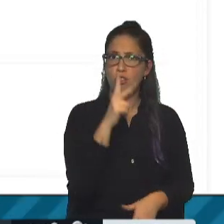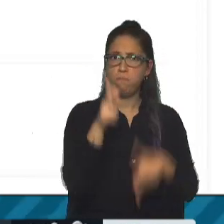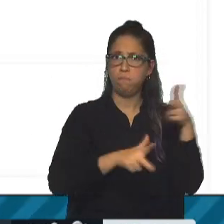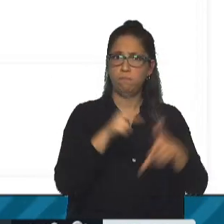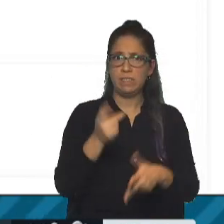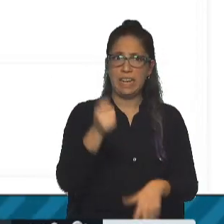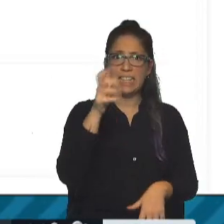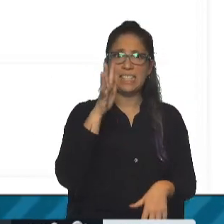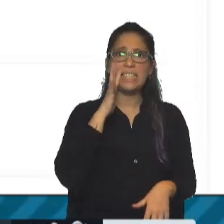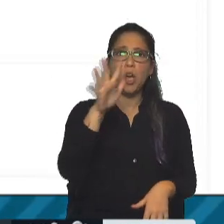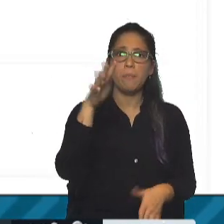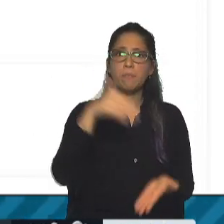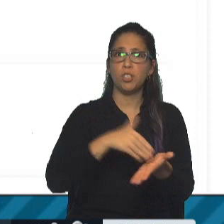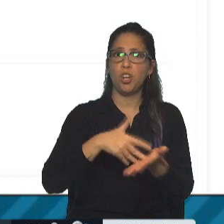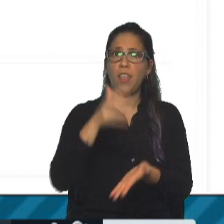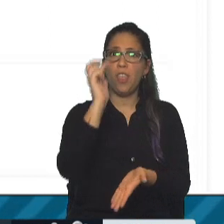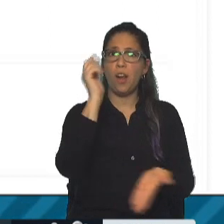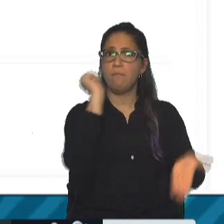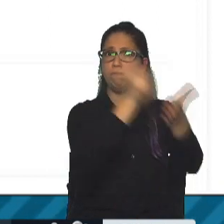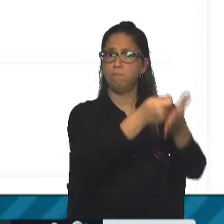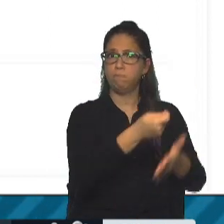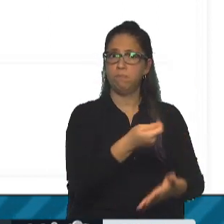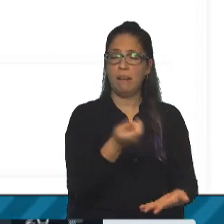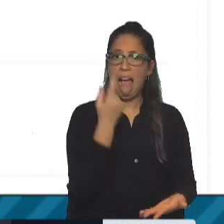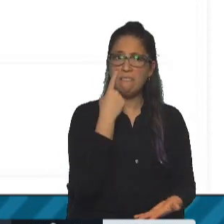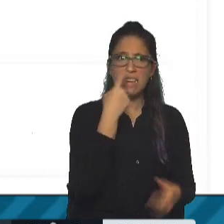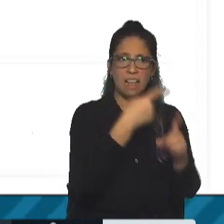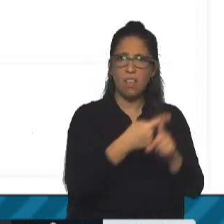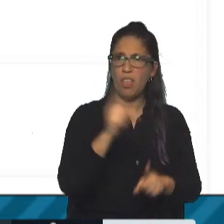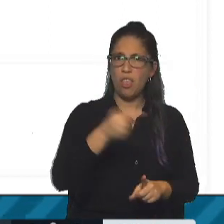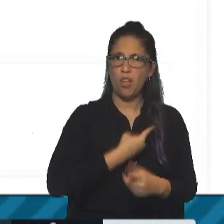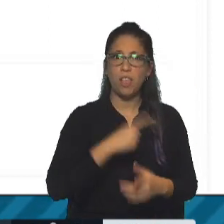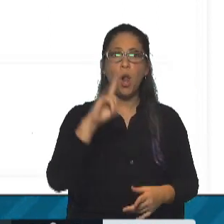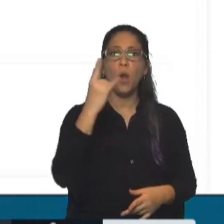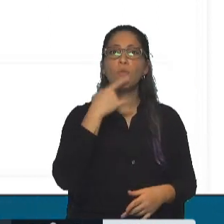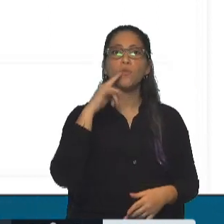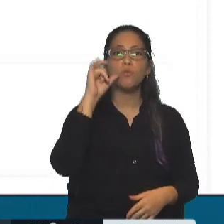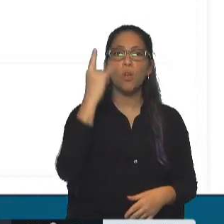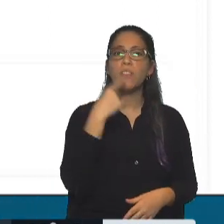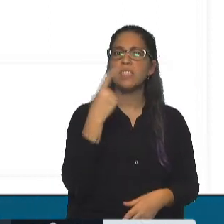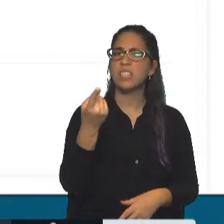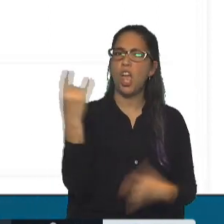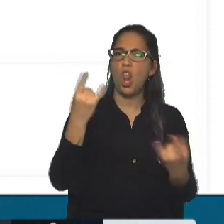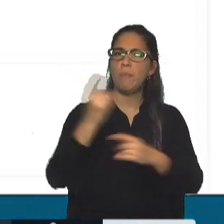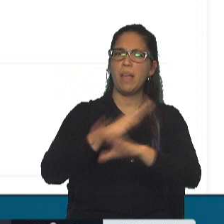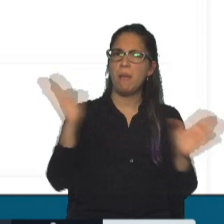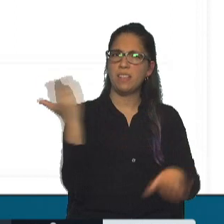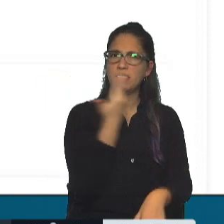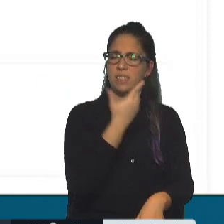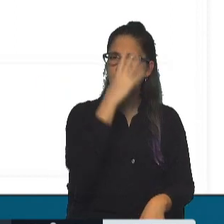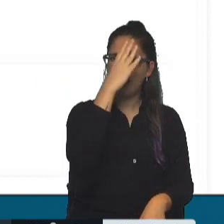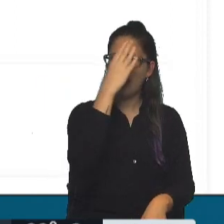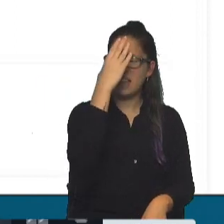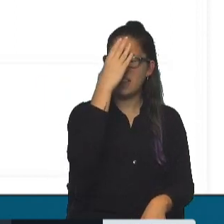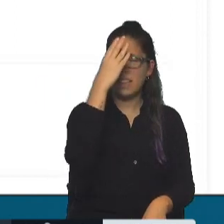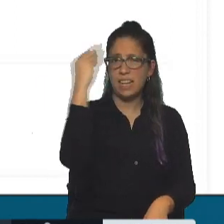5.000 millones de dólares que se le pagaron al Fondo Monetario y que ver qué cuentas está sacando cada uno, ¿no? Martín Lustó dice, no mientan más, la vicepresidenta sigue sin hacerse cargo de sus